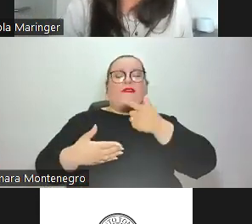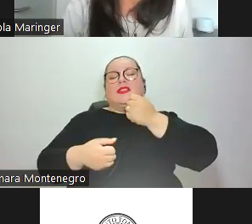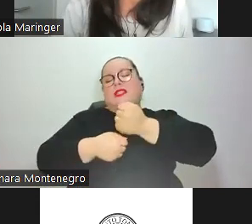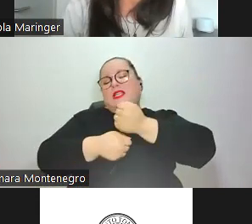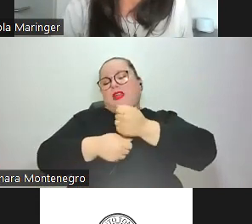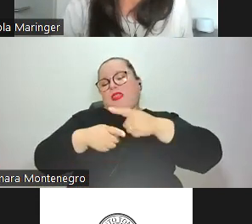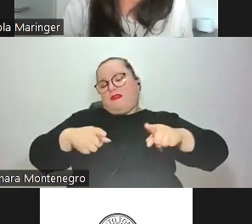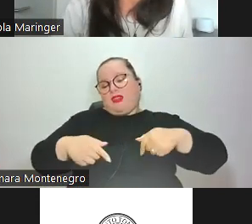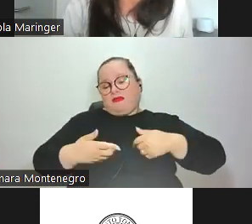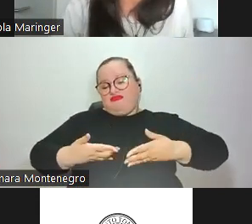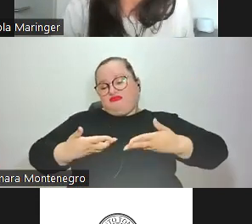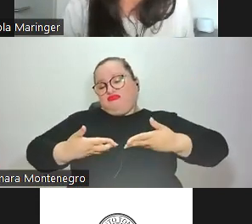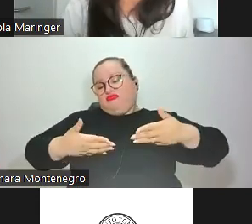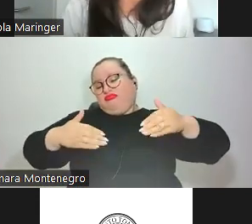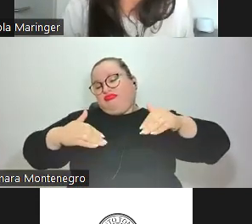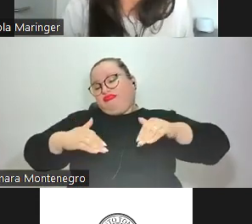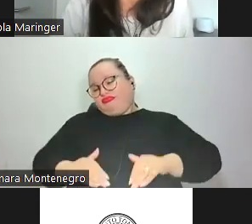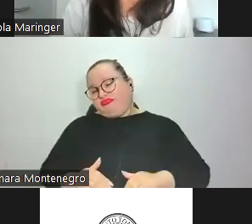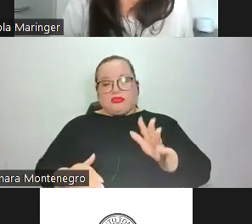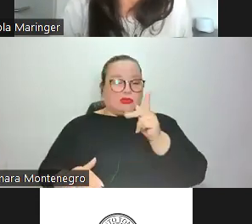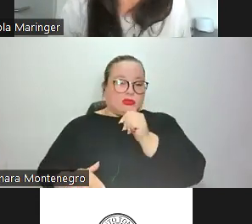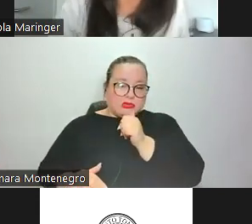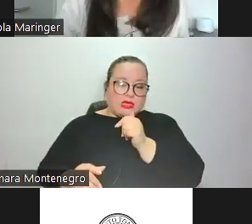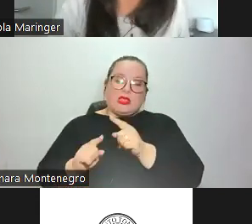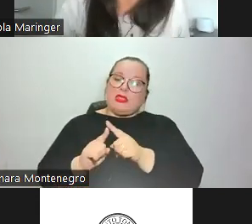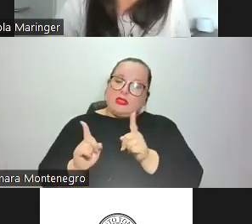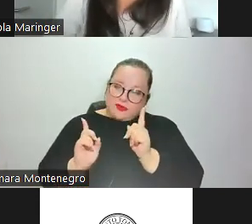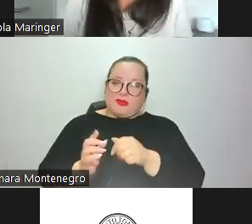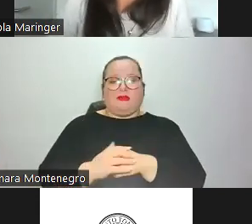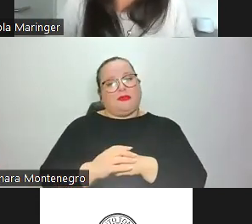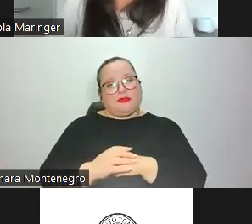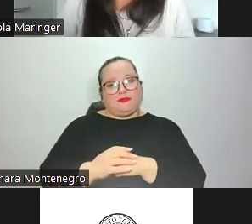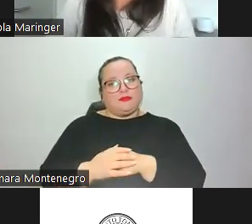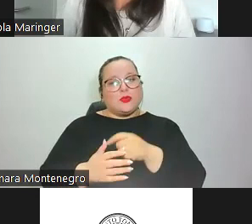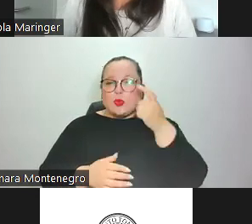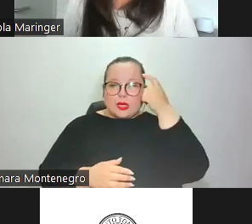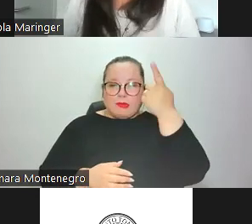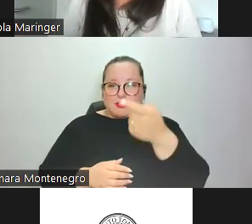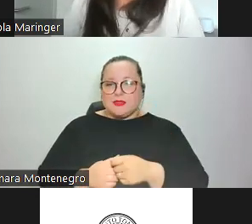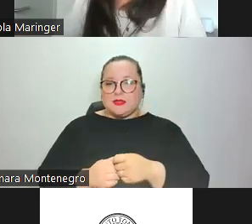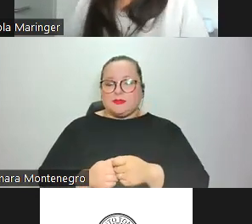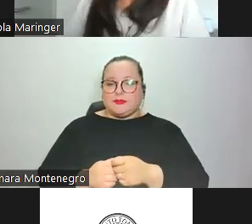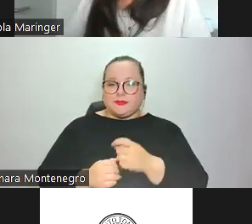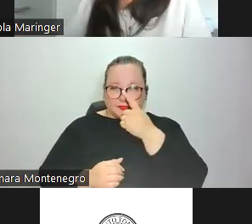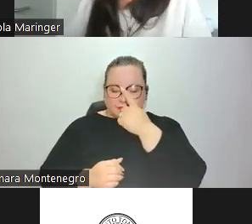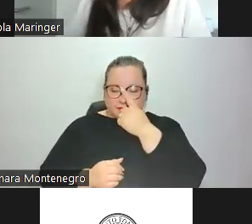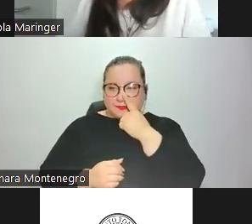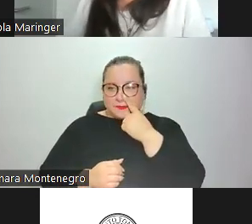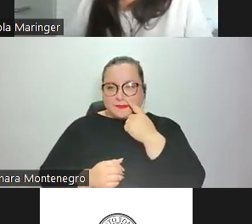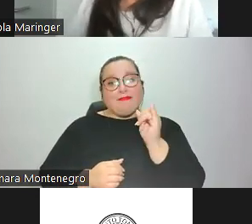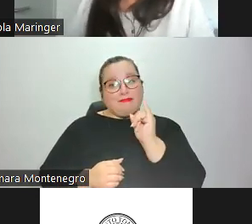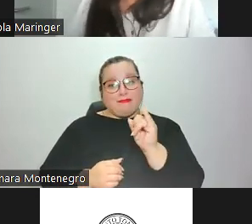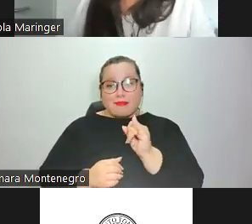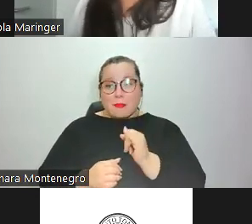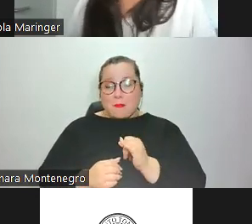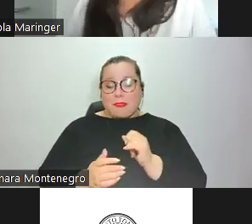te motiva o no te gusta es más difícil realizar lo que debemos. ¿Cómo lo ves tú, Paola? Sí, por supuesto